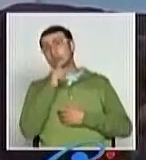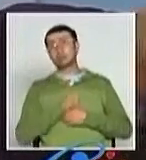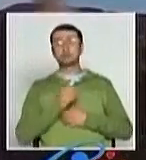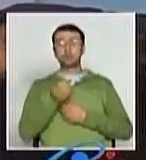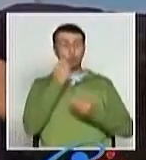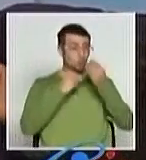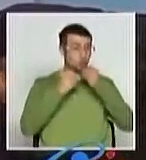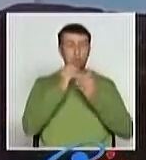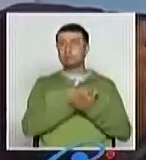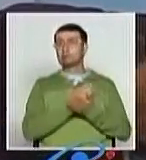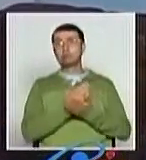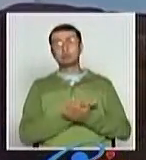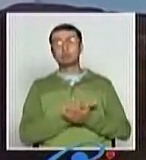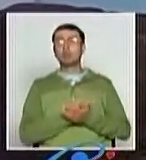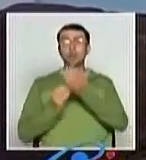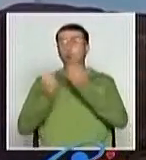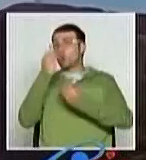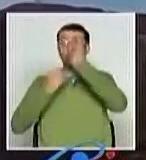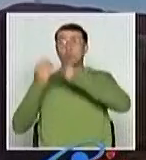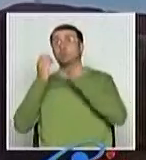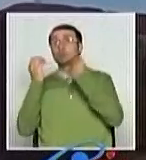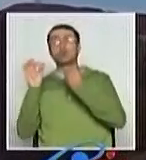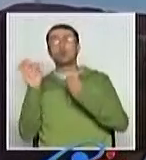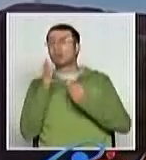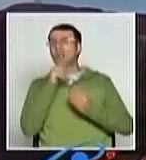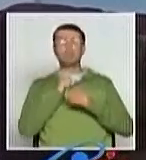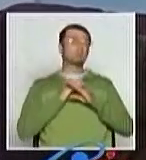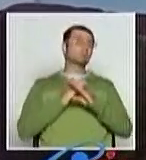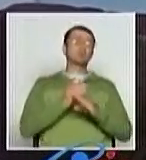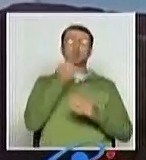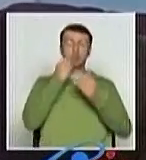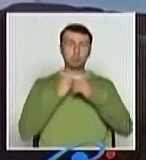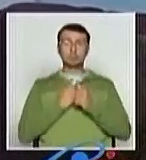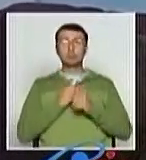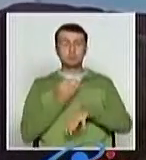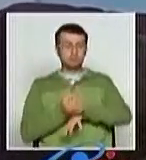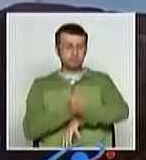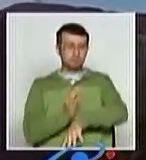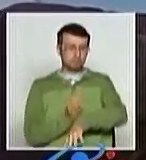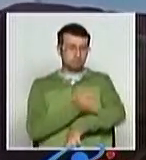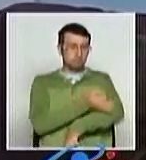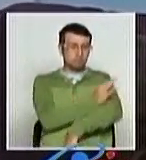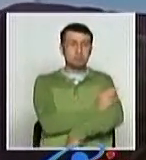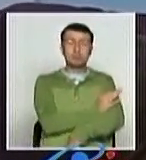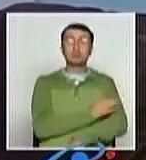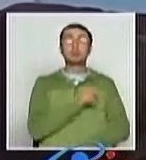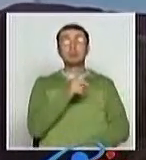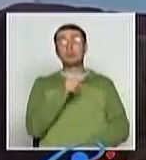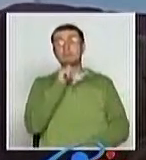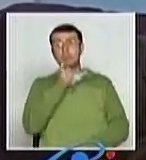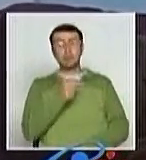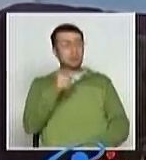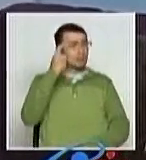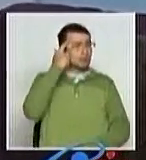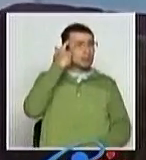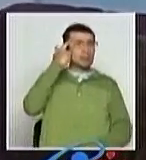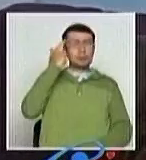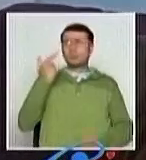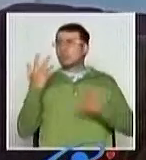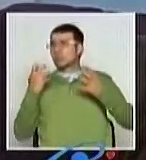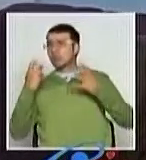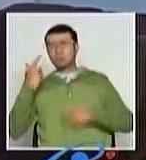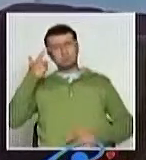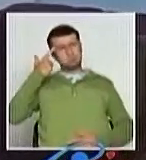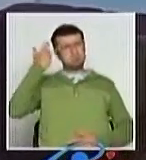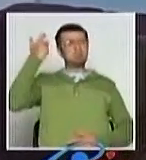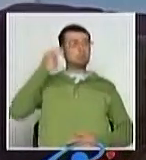o comía en exceso o no comía nada comenzó a darle alergias y lo peor de todo llegó la idea suicidia ese día cuando